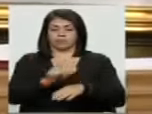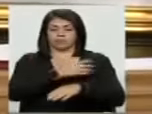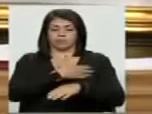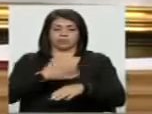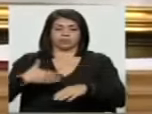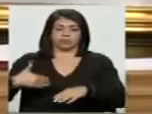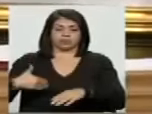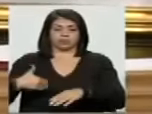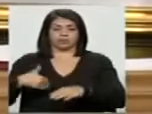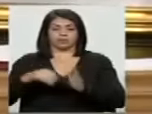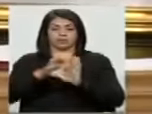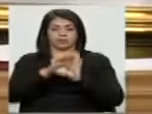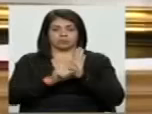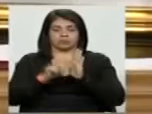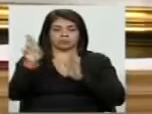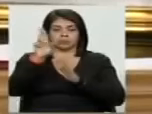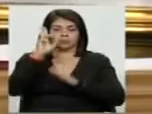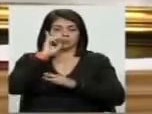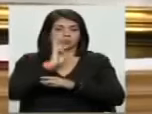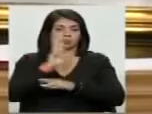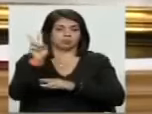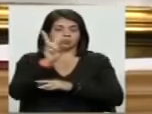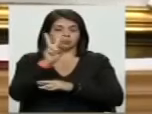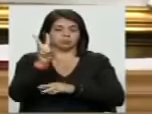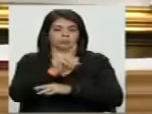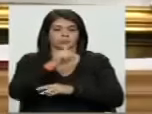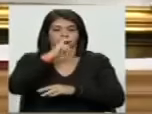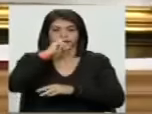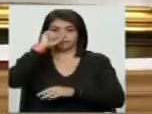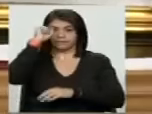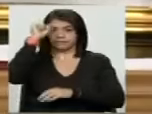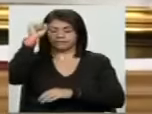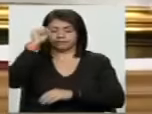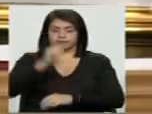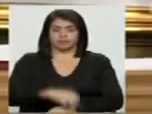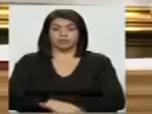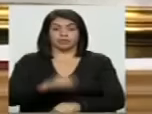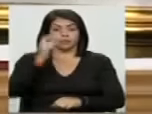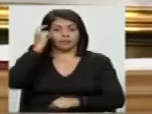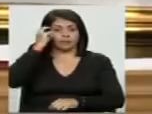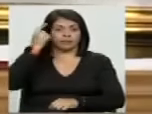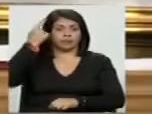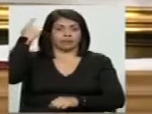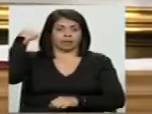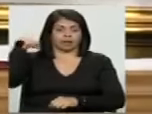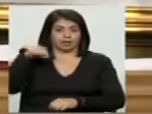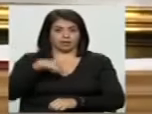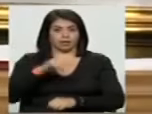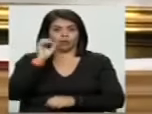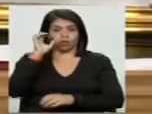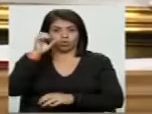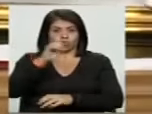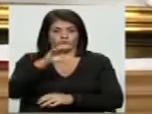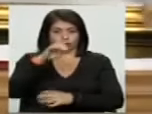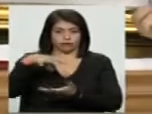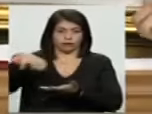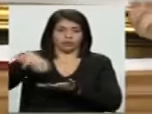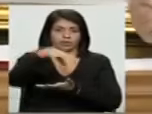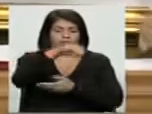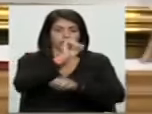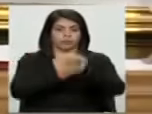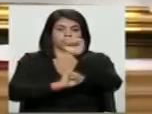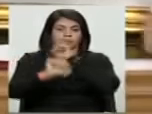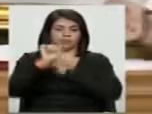presidente constitucional de la República Bolivariana de Venezuela, Nicolás Maduro Moros, el día de ayer, del Consejo de Estado y Consejo de